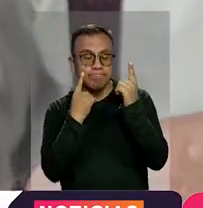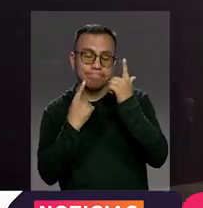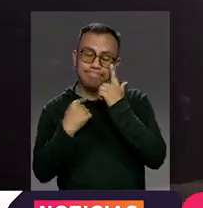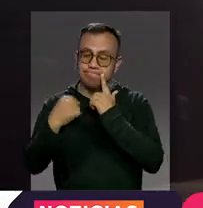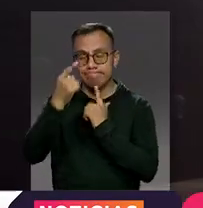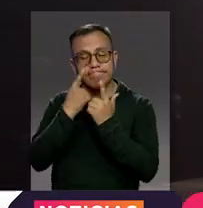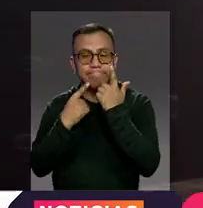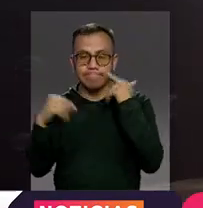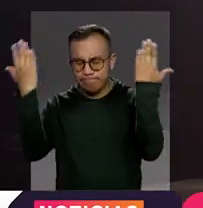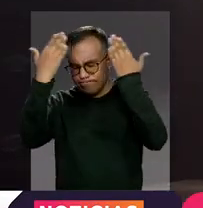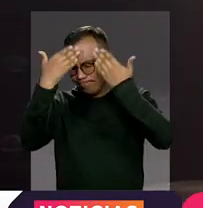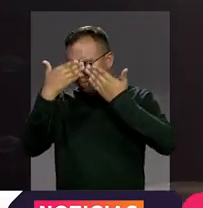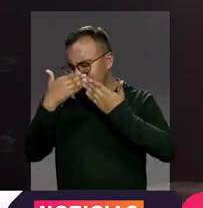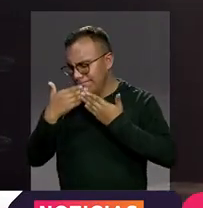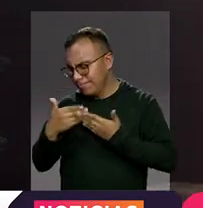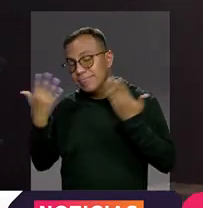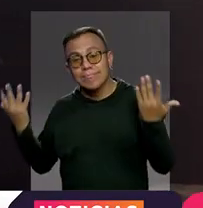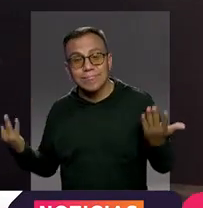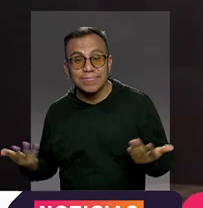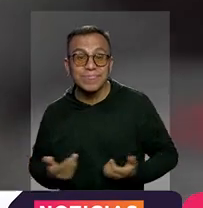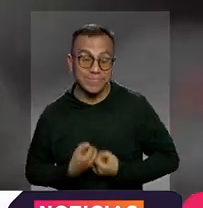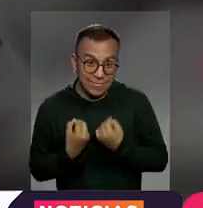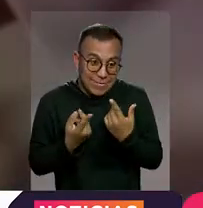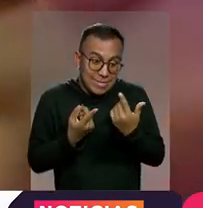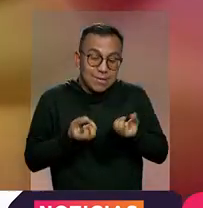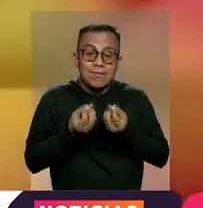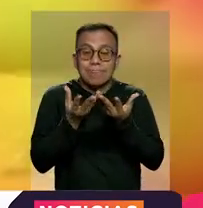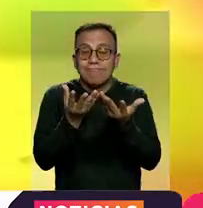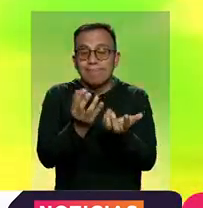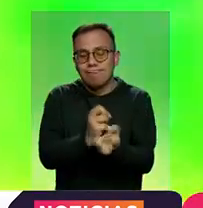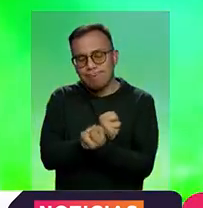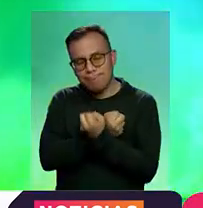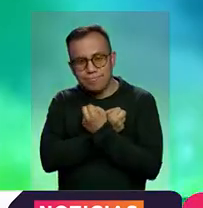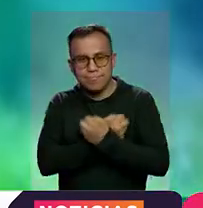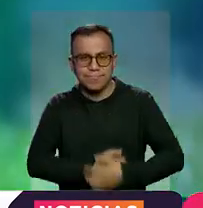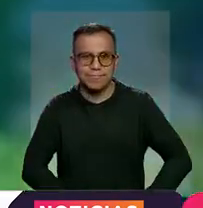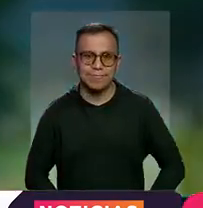a escondidas y un poco de amor.